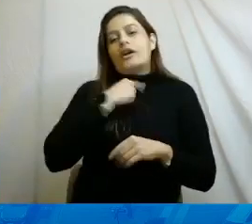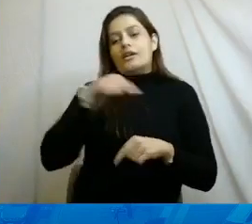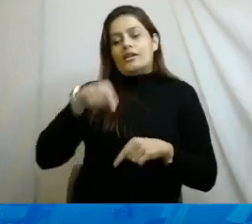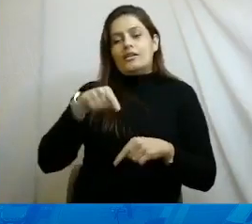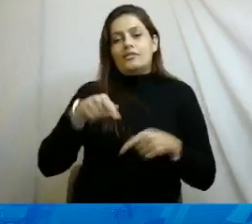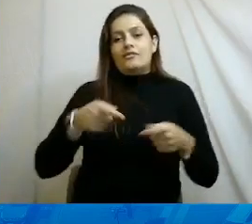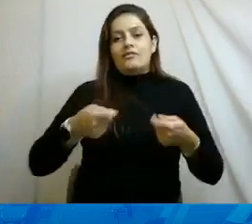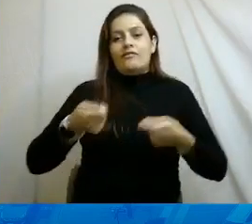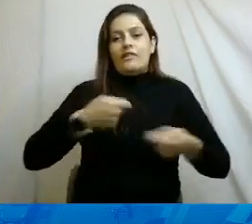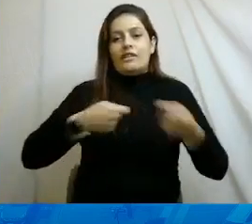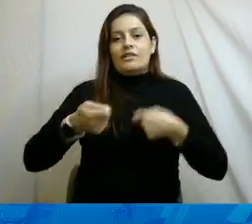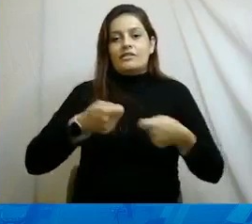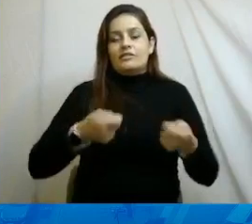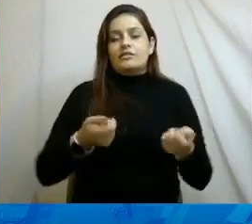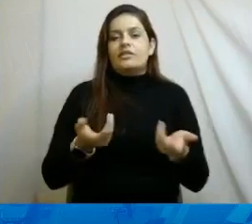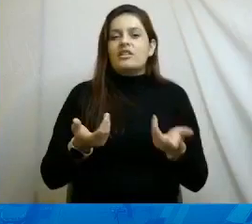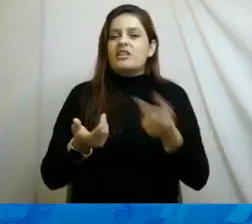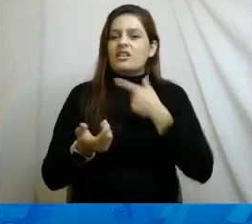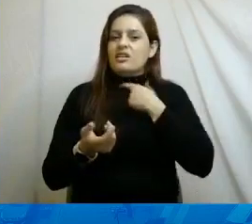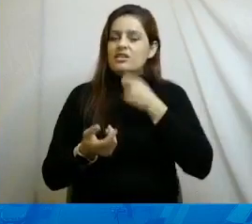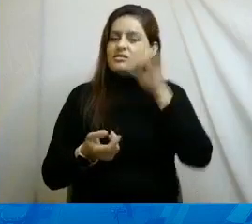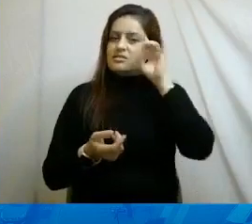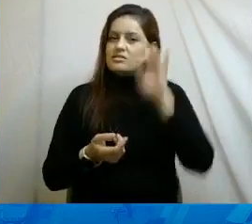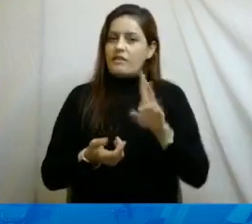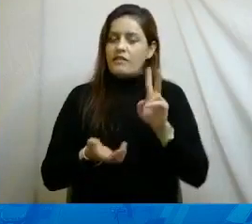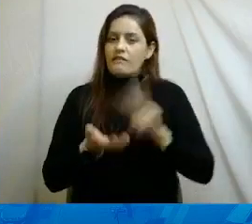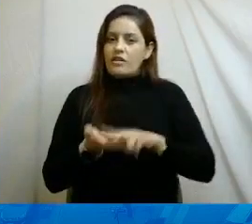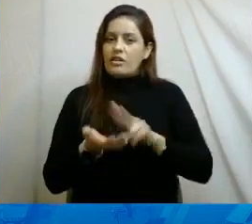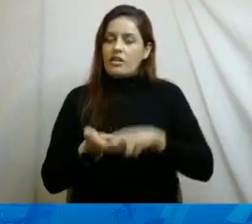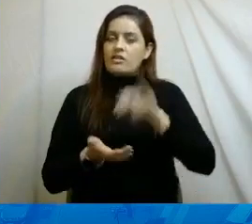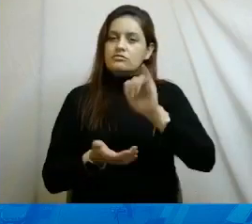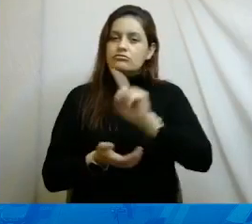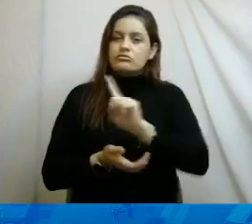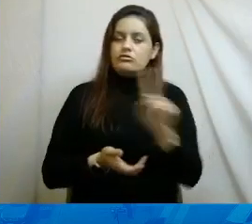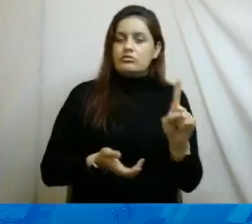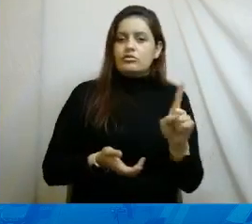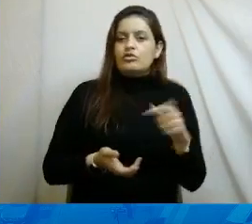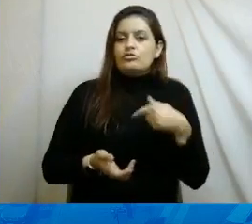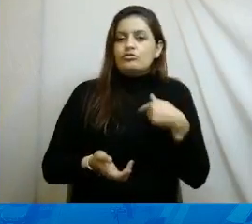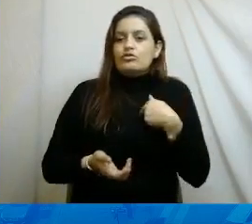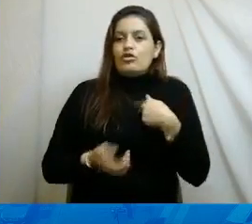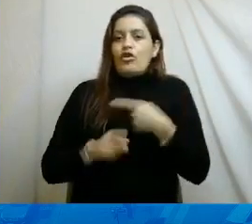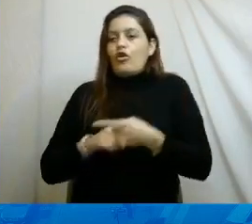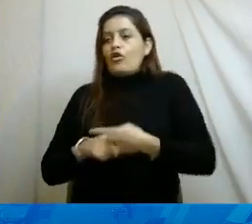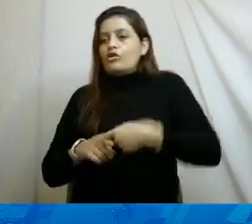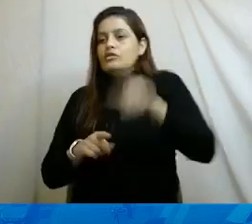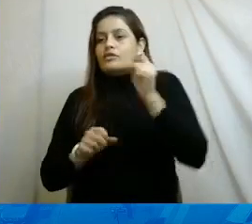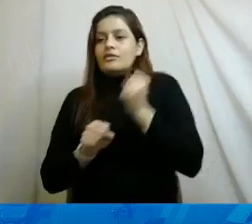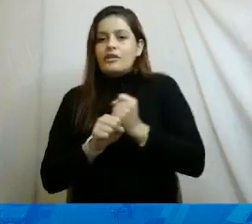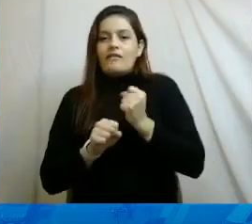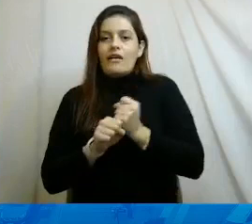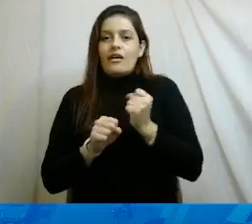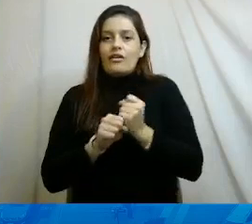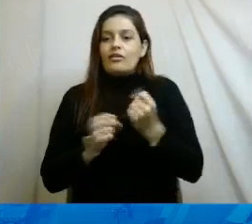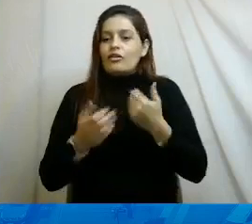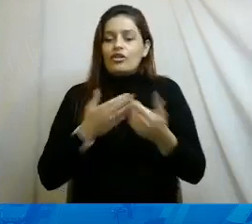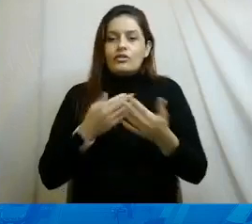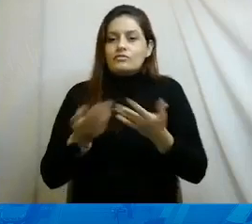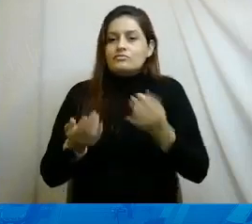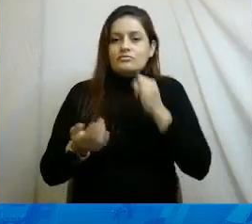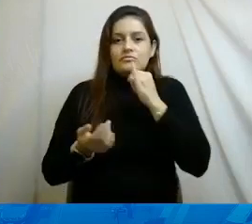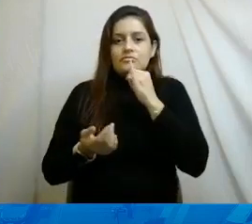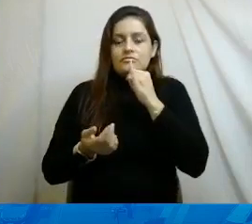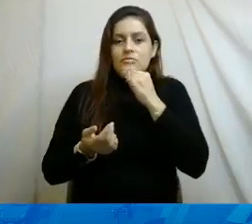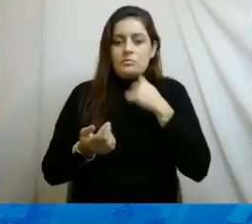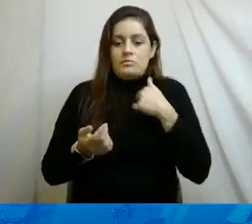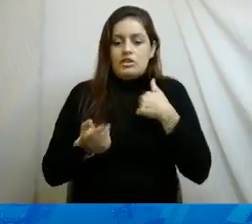Y yo quiero saber si eso es verdad o no, porque yo no tengo de otra forma cómo instalar mi carro. El carro en sí